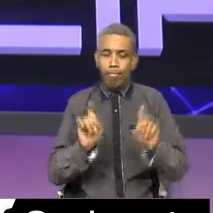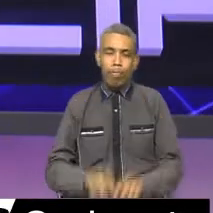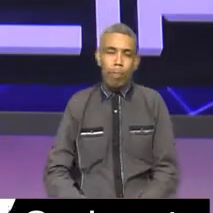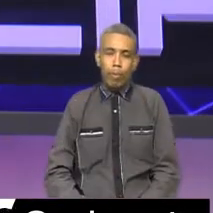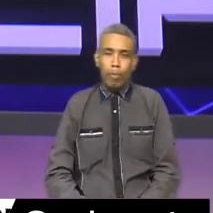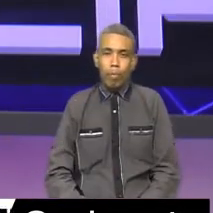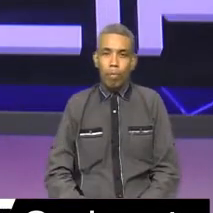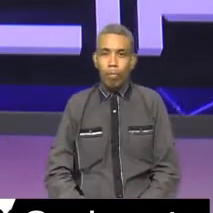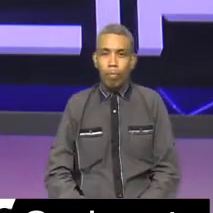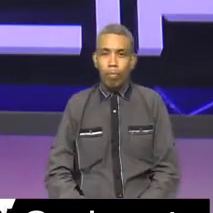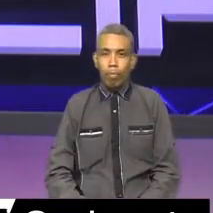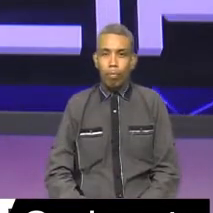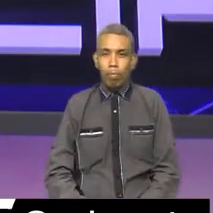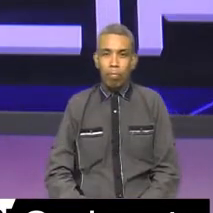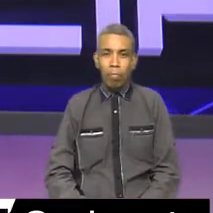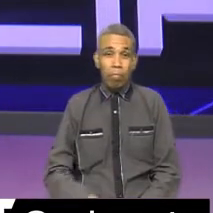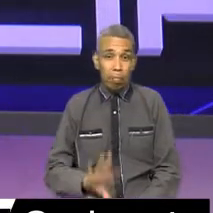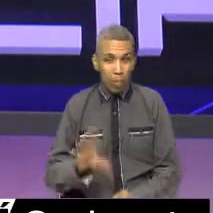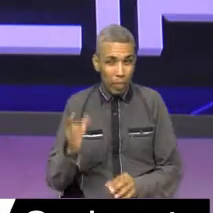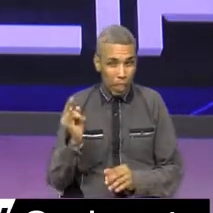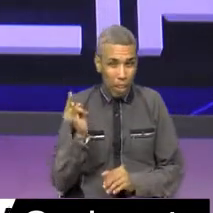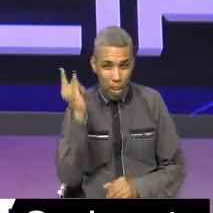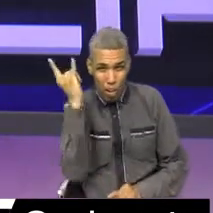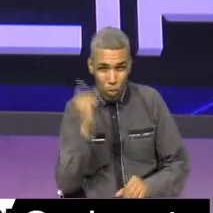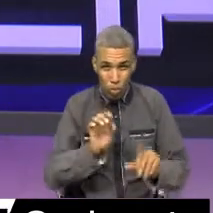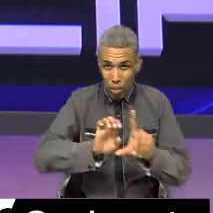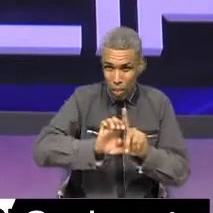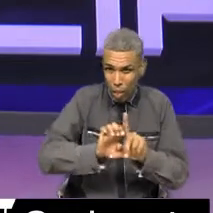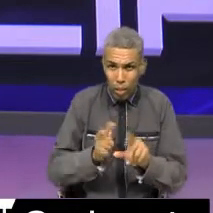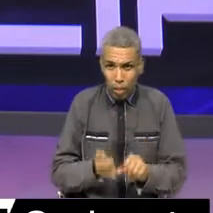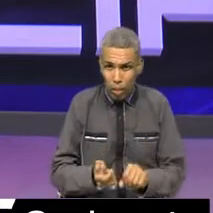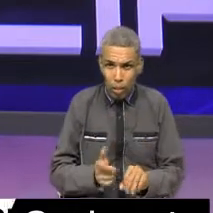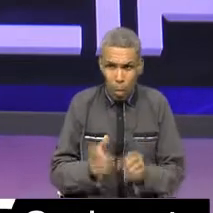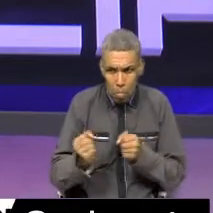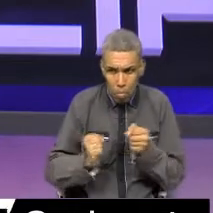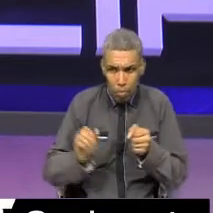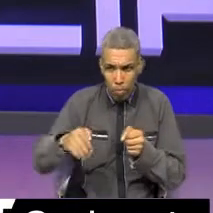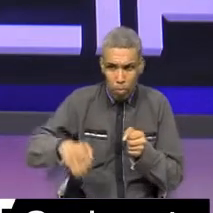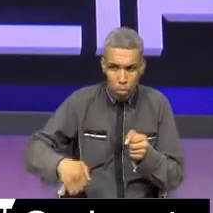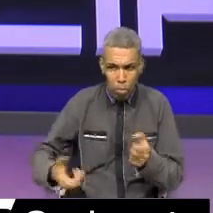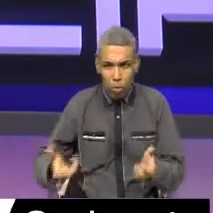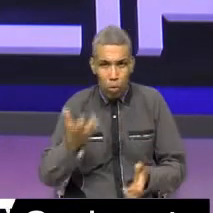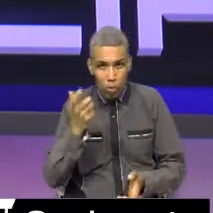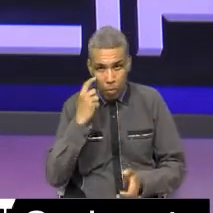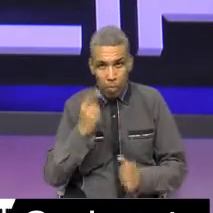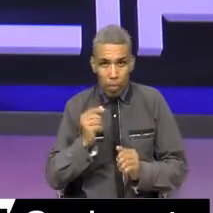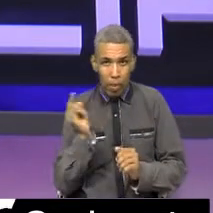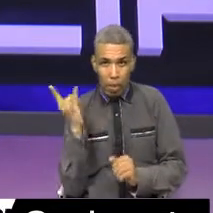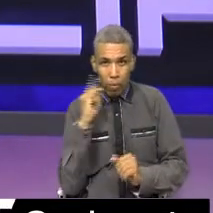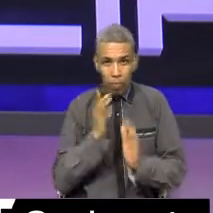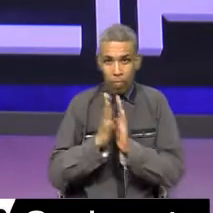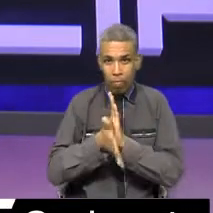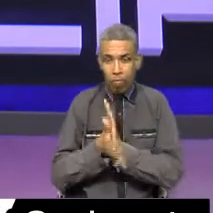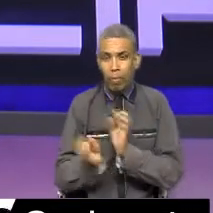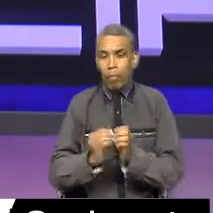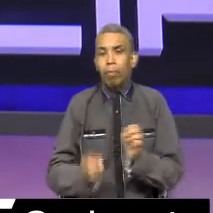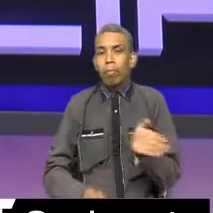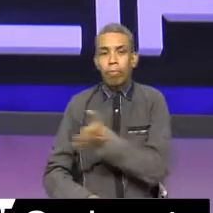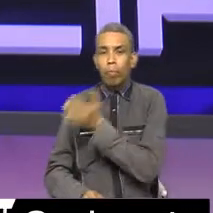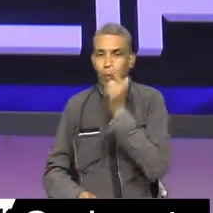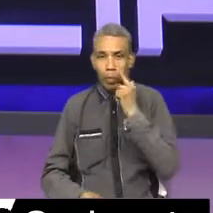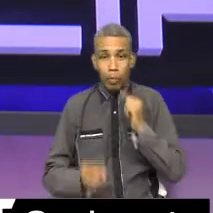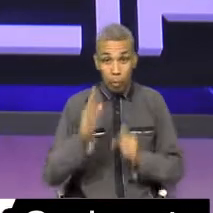Estaremos pendientes de la evolución de esta noticia para informarles oportunamente. Y en otra información, dos exsoldados profesionales quienes fueron sorprendidos